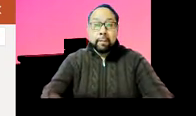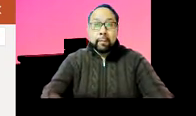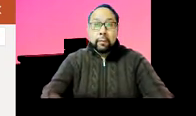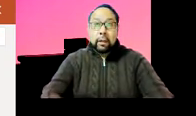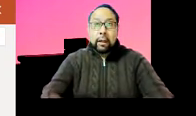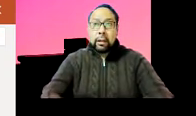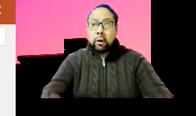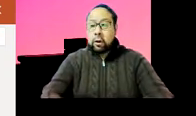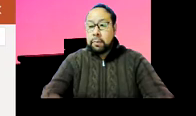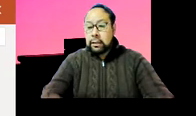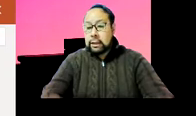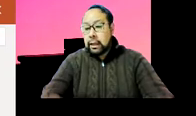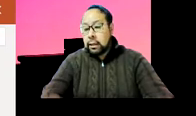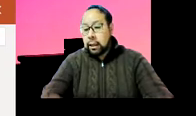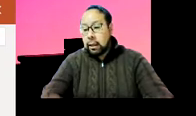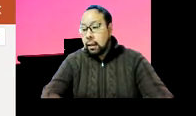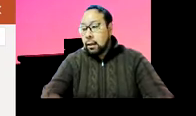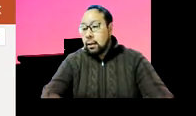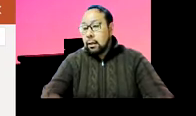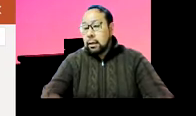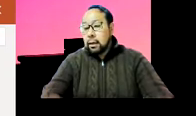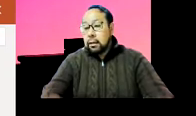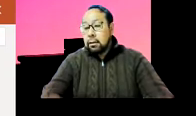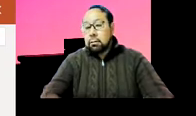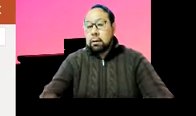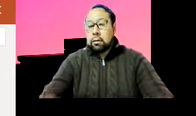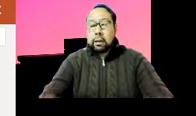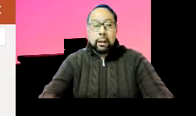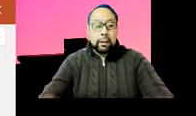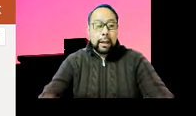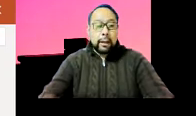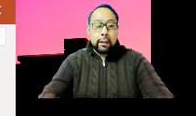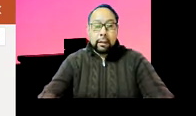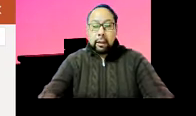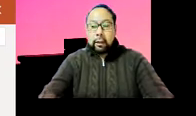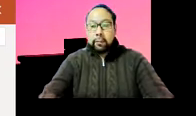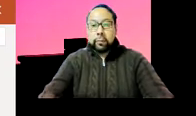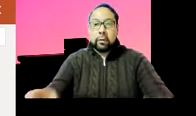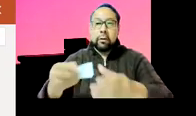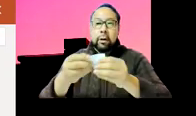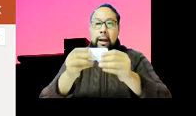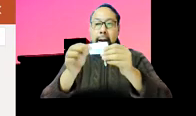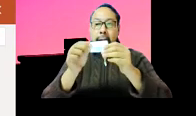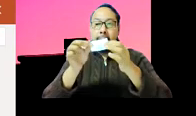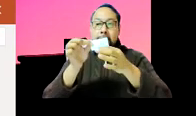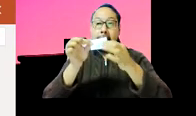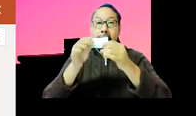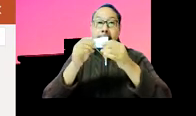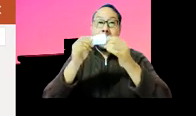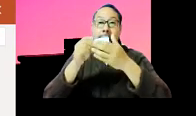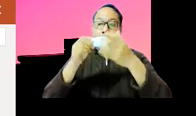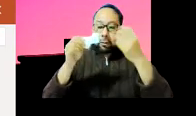noticias, de que dijo el presidente, de que los que están con